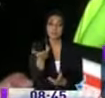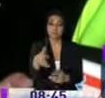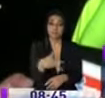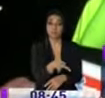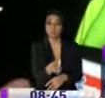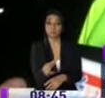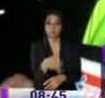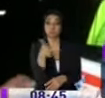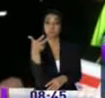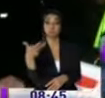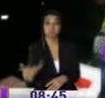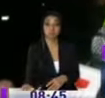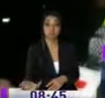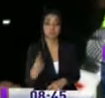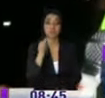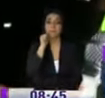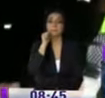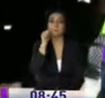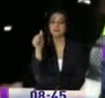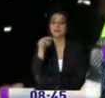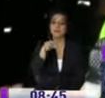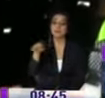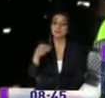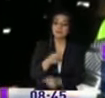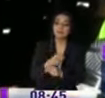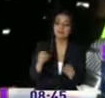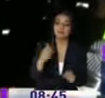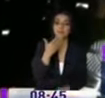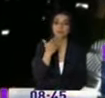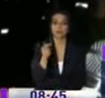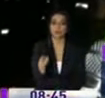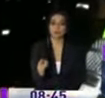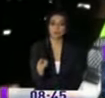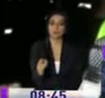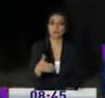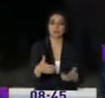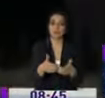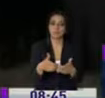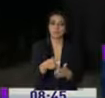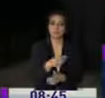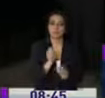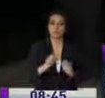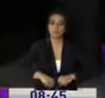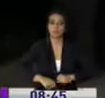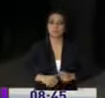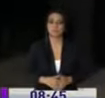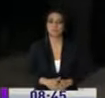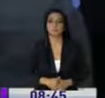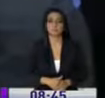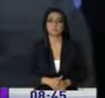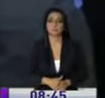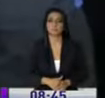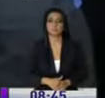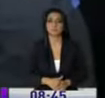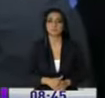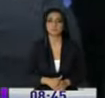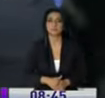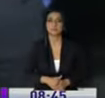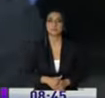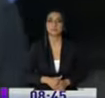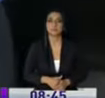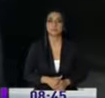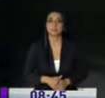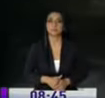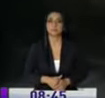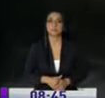rescate se den el día de mañana con mejores condiciones de luz y seguridad, sobre todo para los equipos de rescate. Desde el Cantón Mejía, provincia de Pichincha, informó